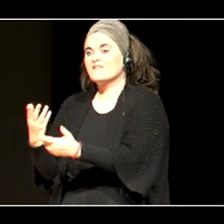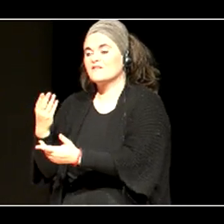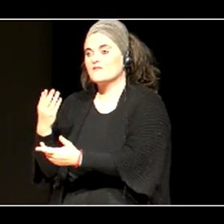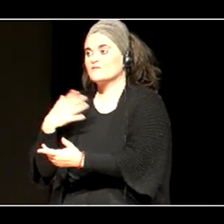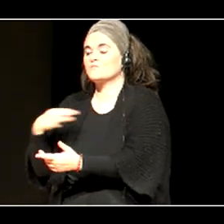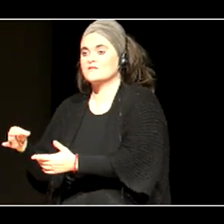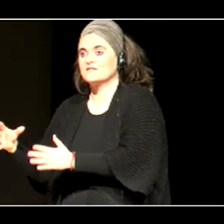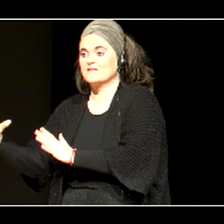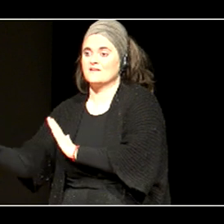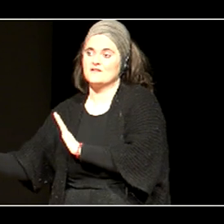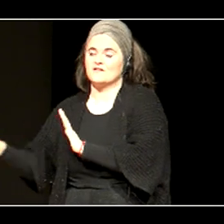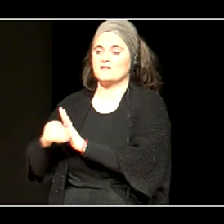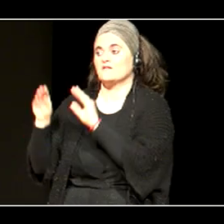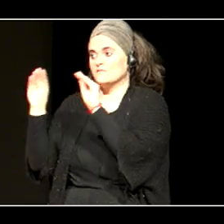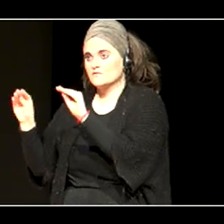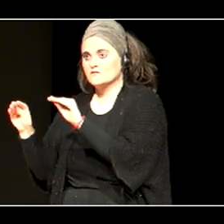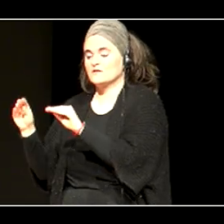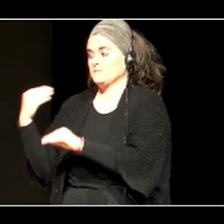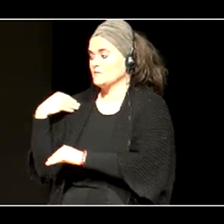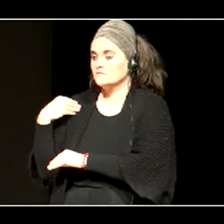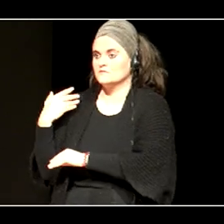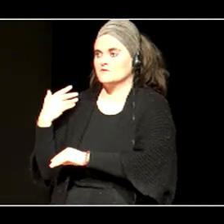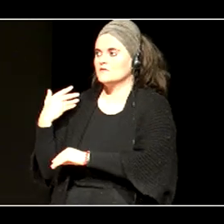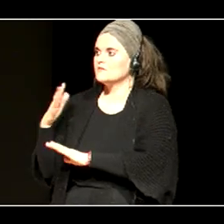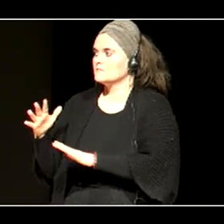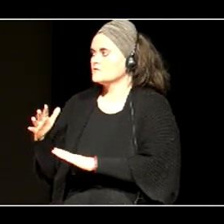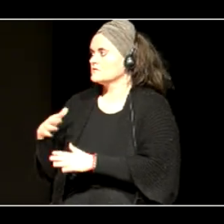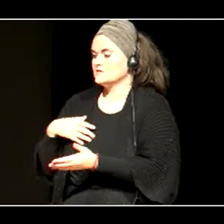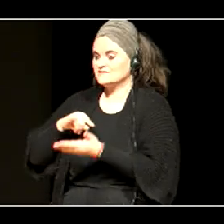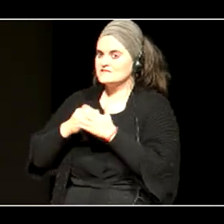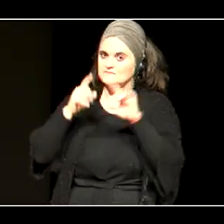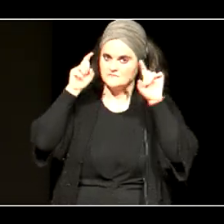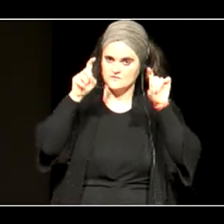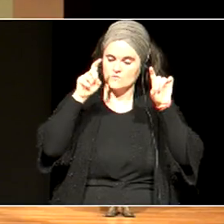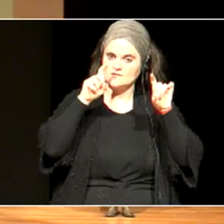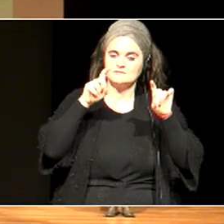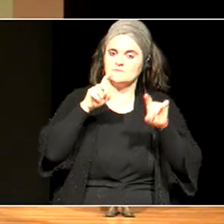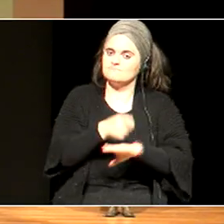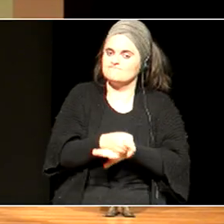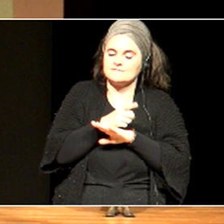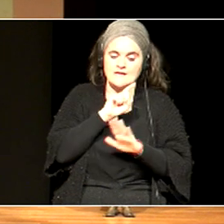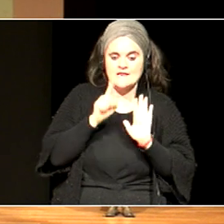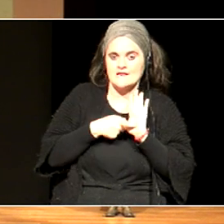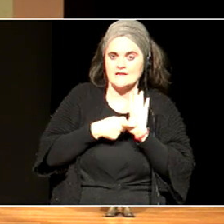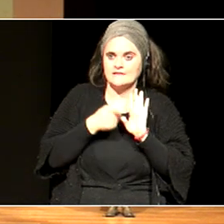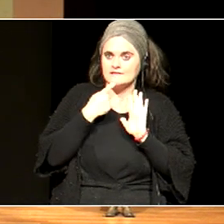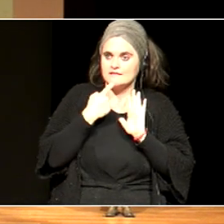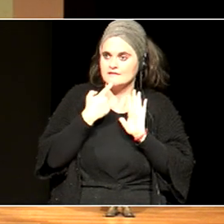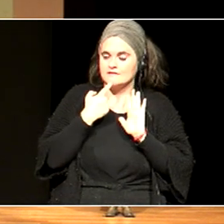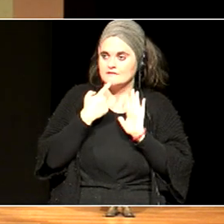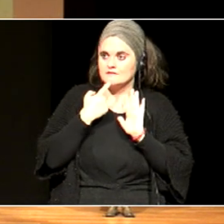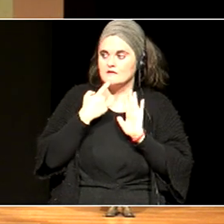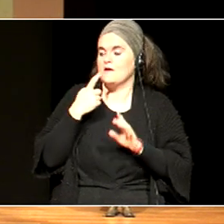que vengan cuando puedan que se formen cuando puedan que pregunten pero sobre todo es el sistema educativo el que está obligado por ley cuantas más familias